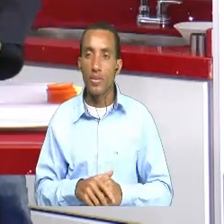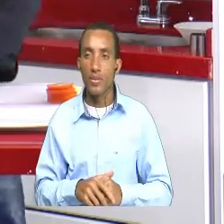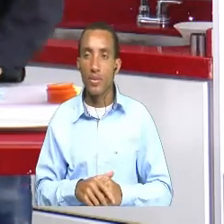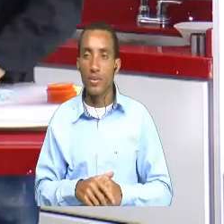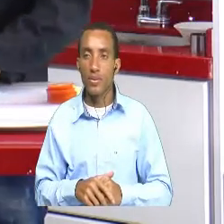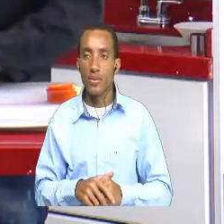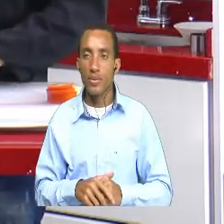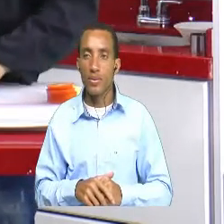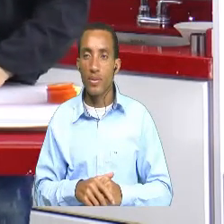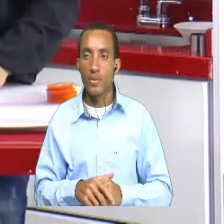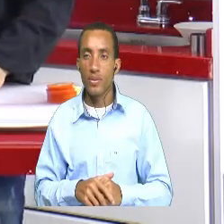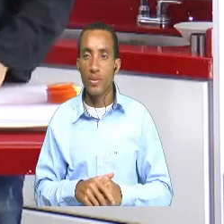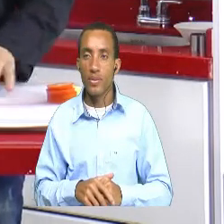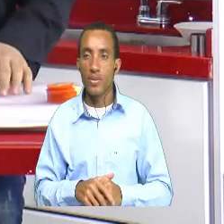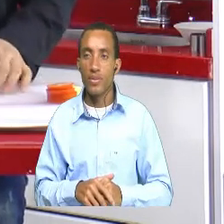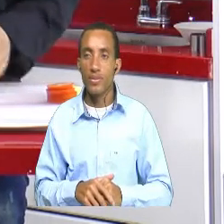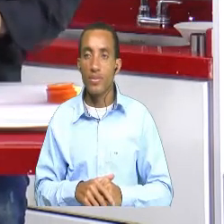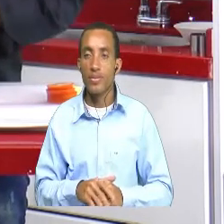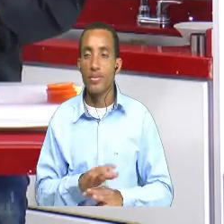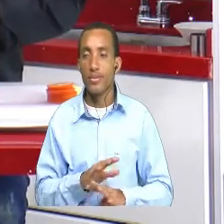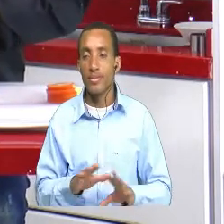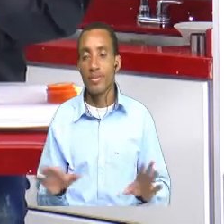a lo